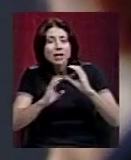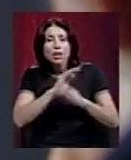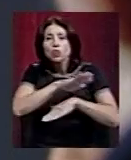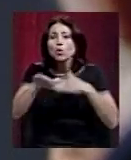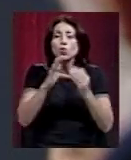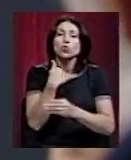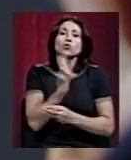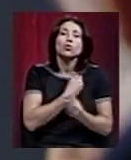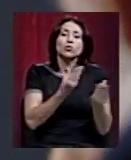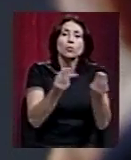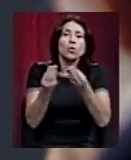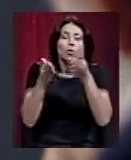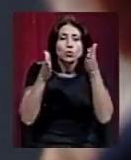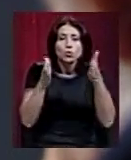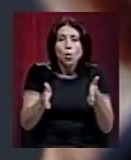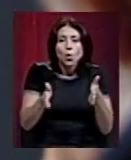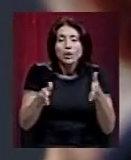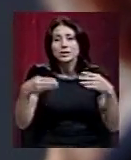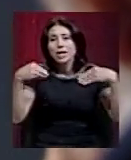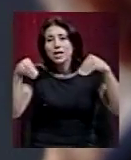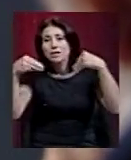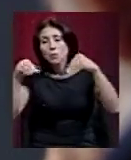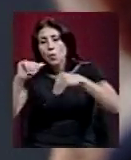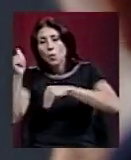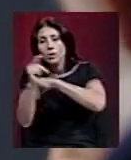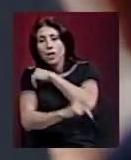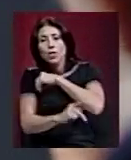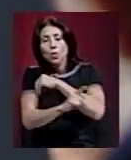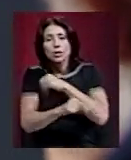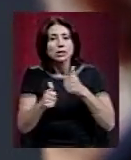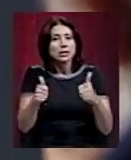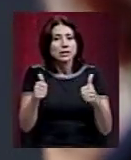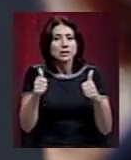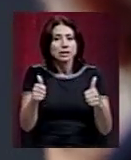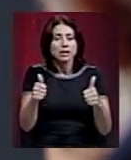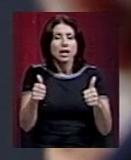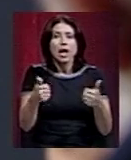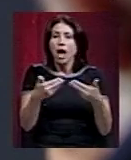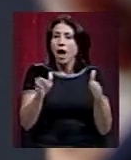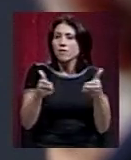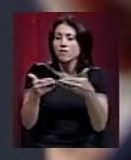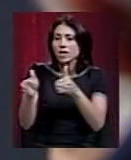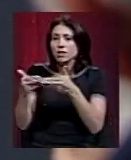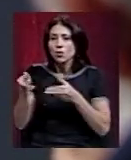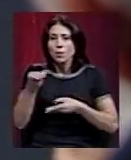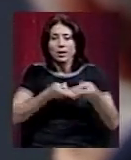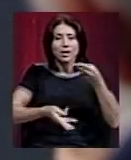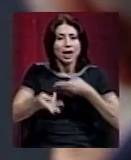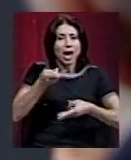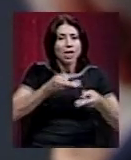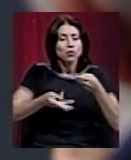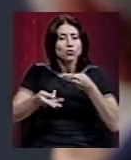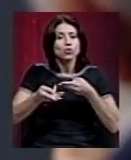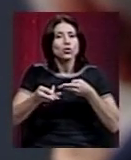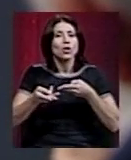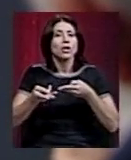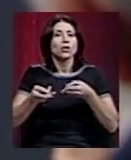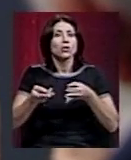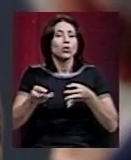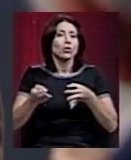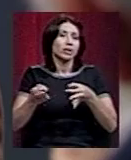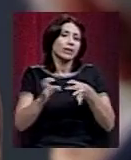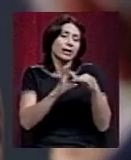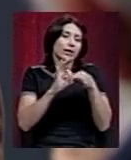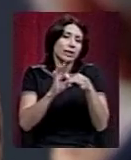convertirnos todos en productores eficientes y en exportadores aún mucho más eficientes, abriendo mercados donde por supuesto tiene que haber